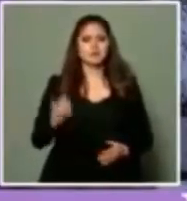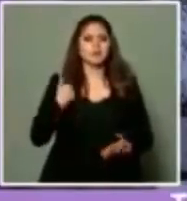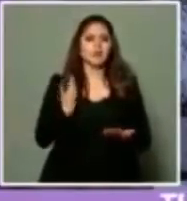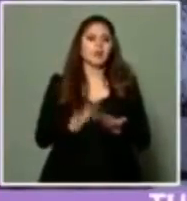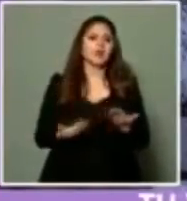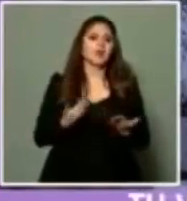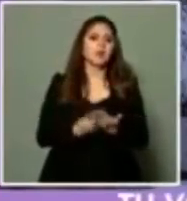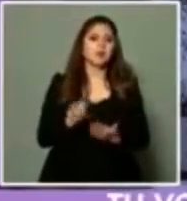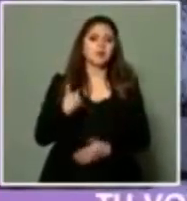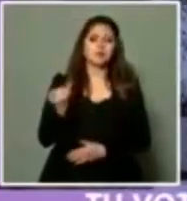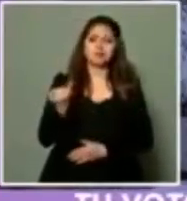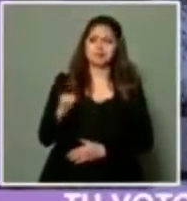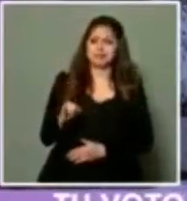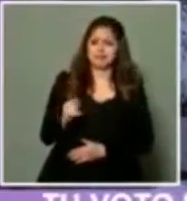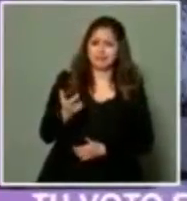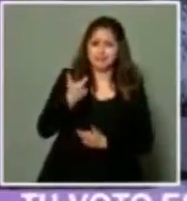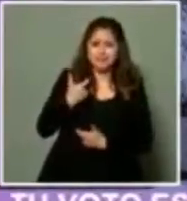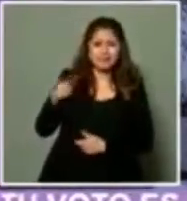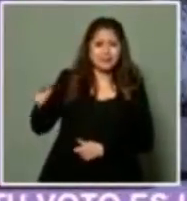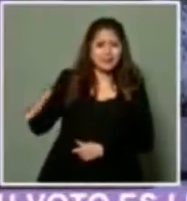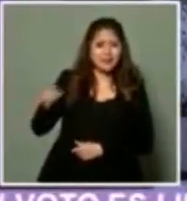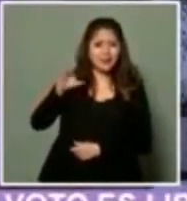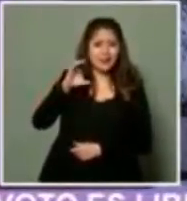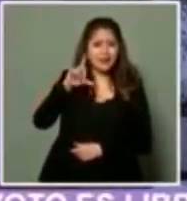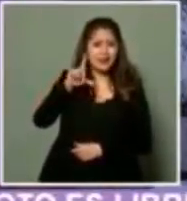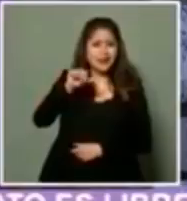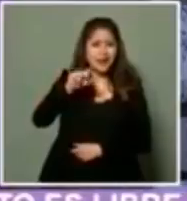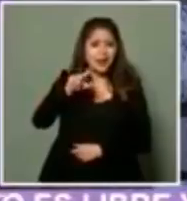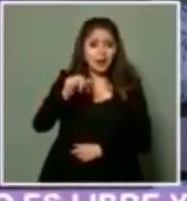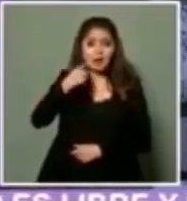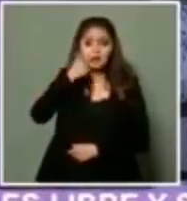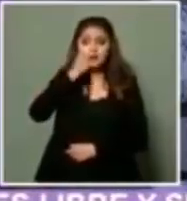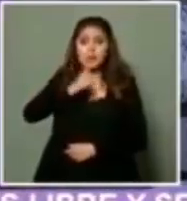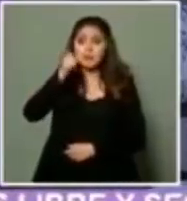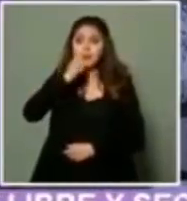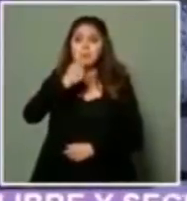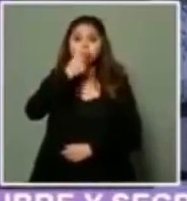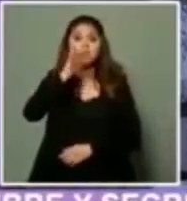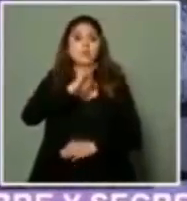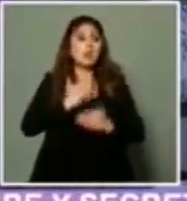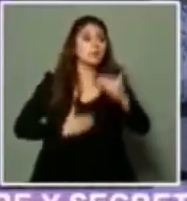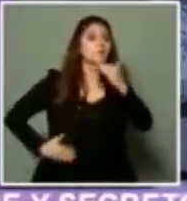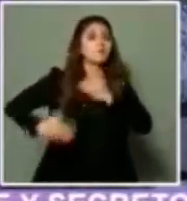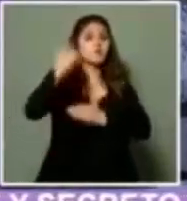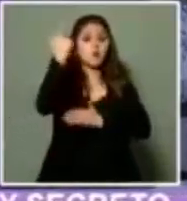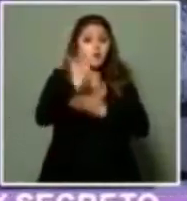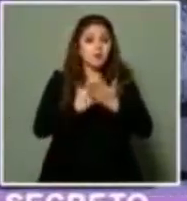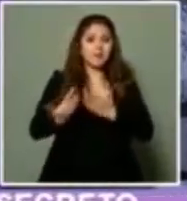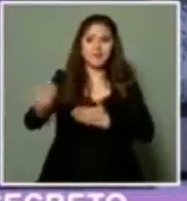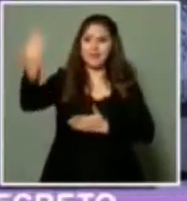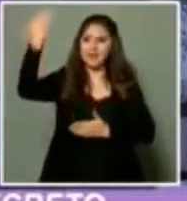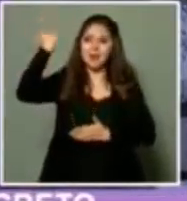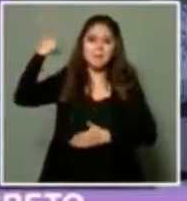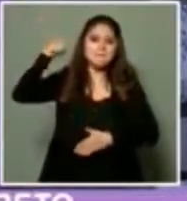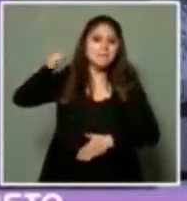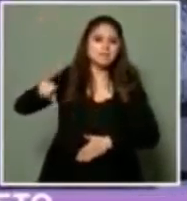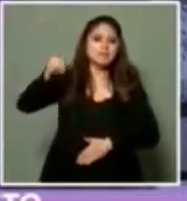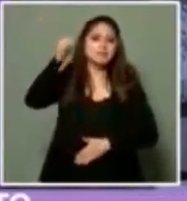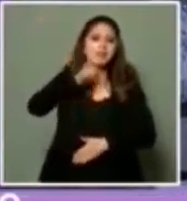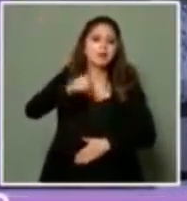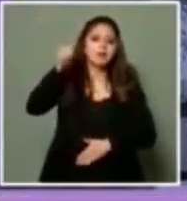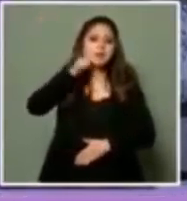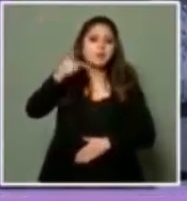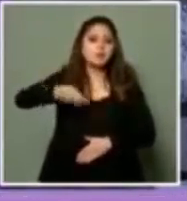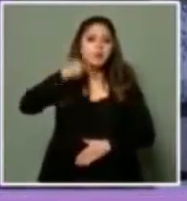Clara Brugada. Siempre dice que va adelante las encuestas. En el proceso pasado dijo exactamente lo mismo. Siempre